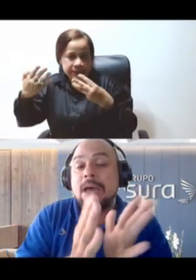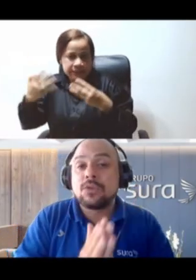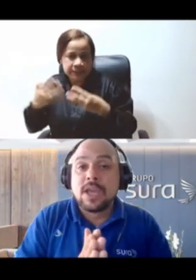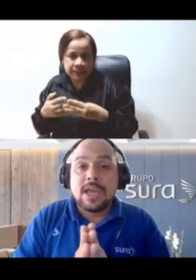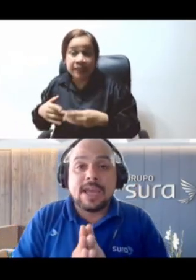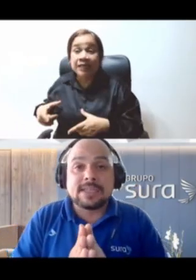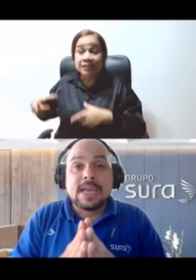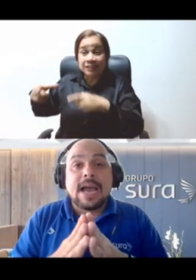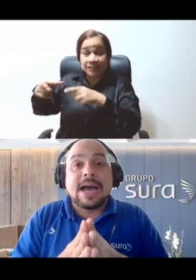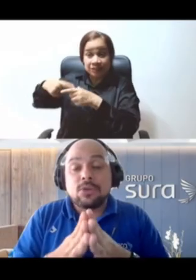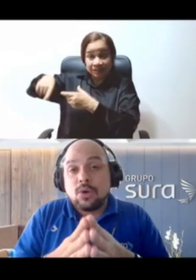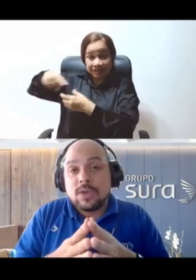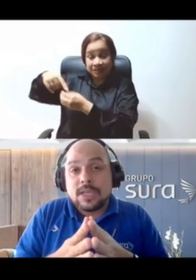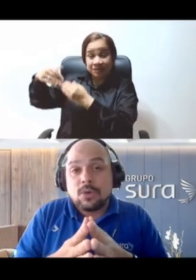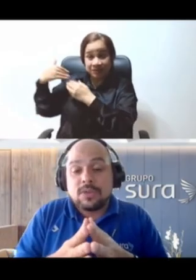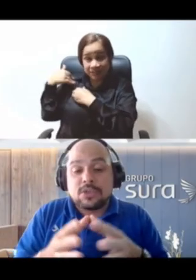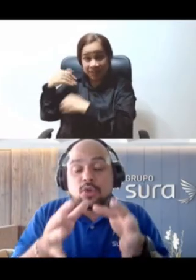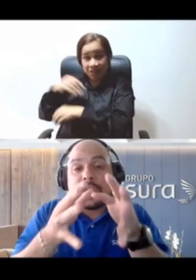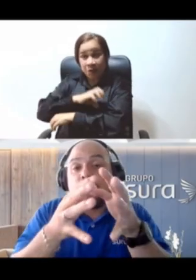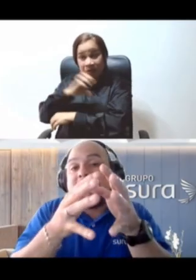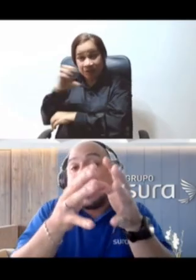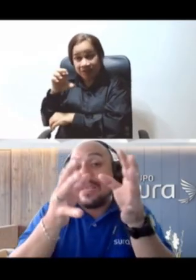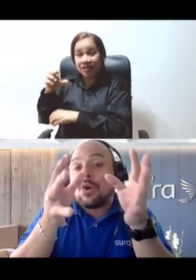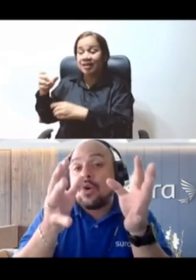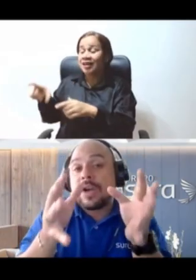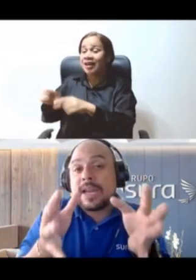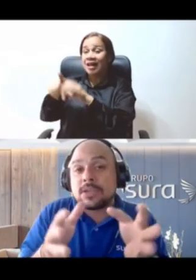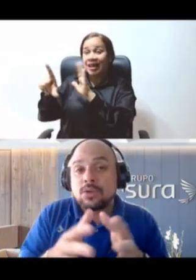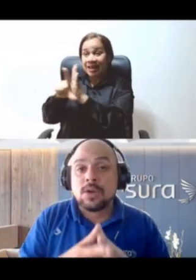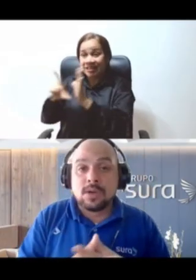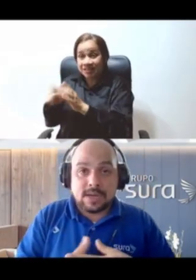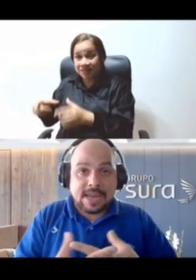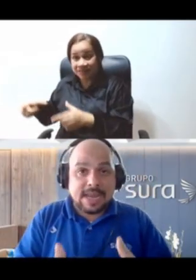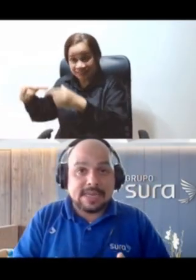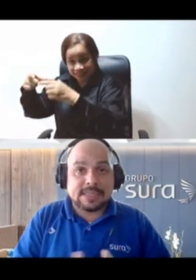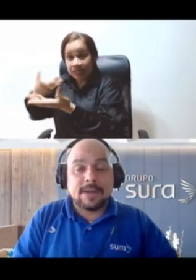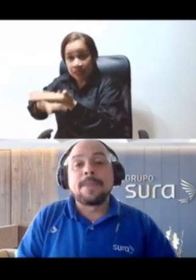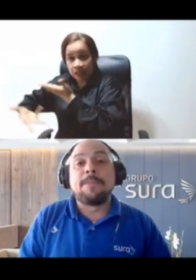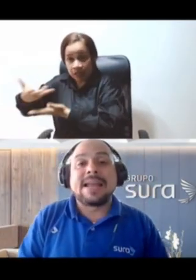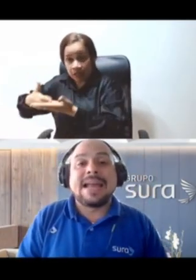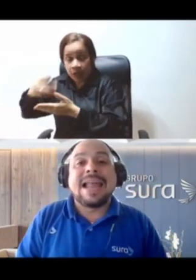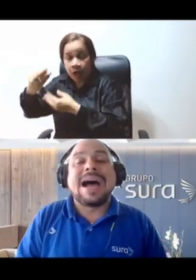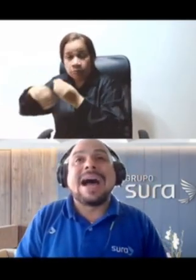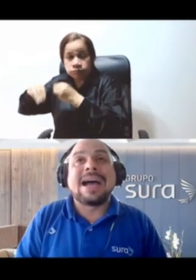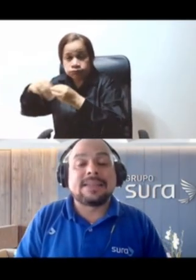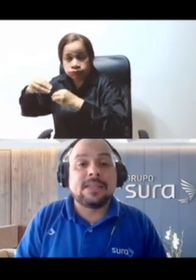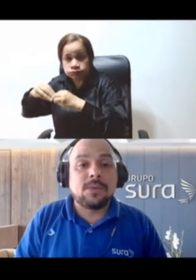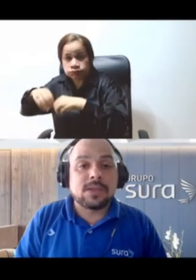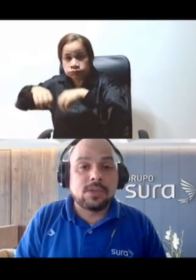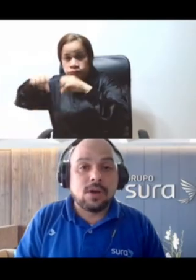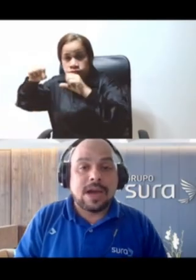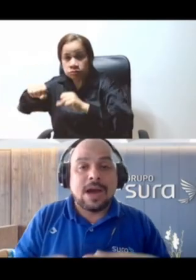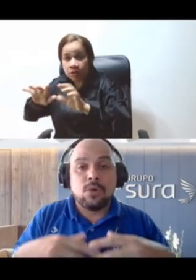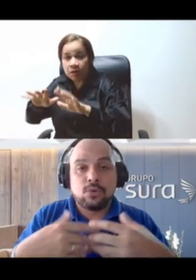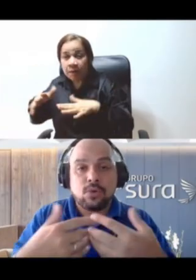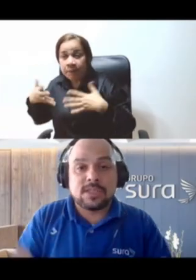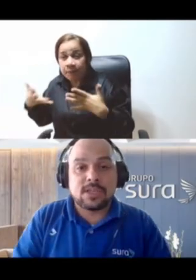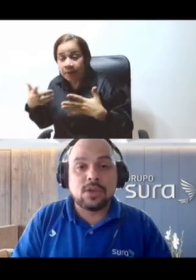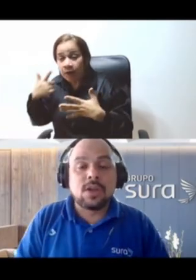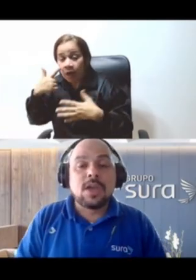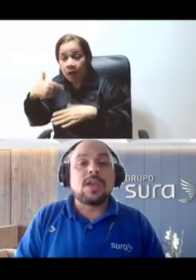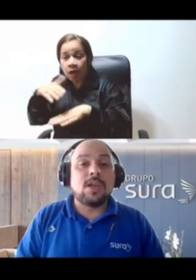más enlazados, es a todo este contexto de lo que el Congreso realiza para la